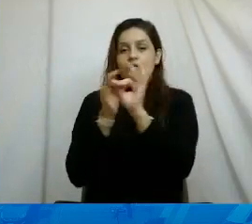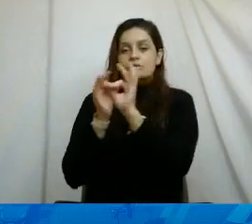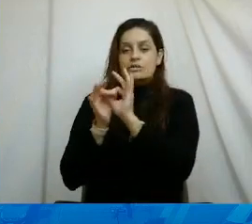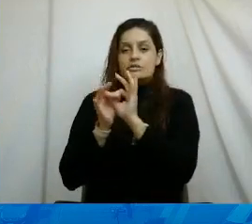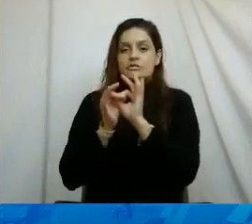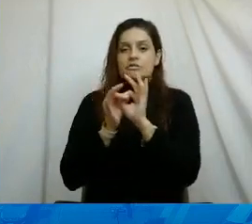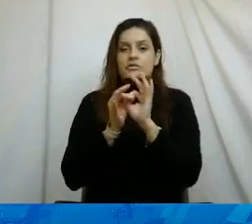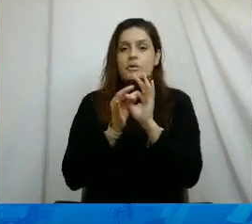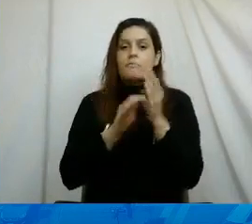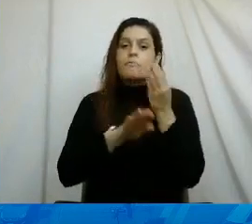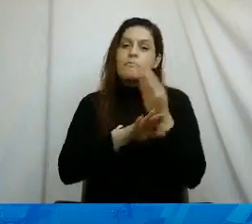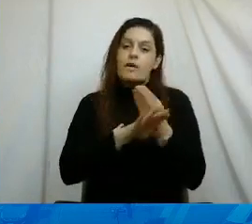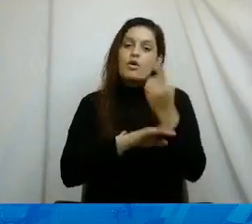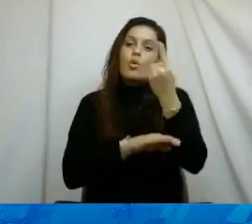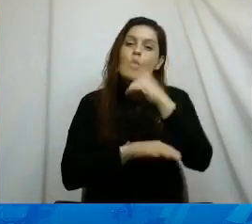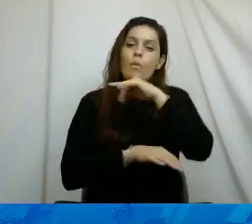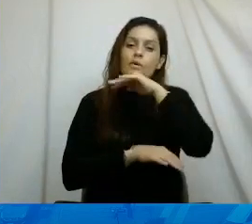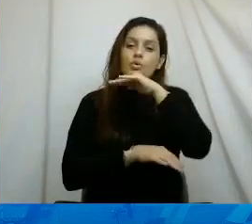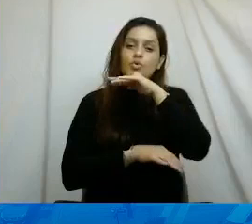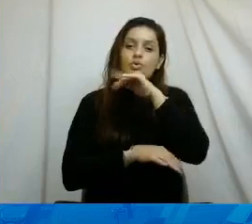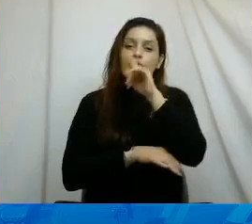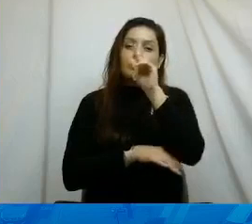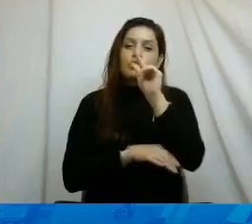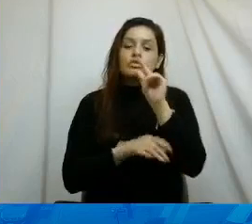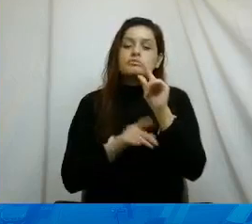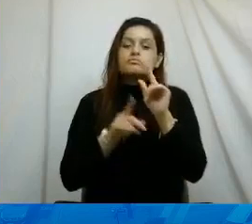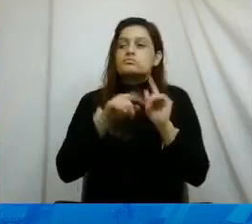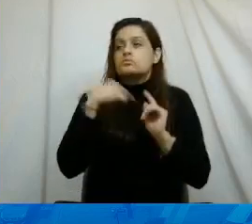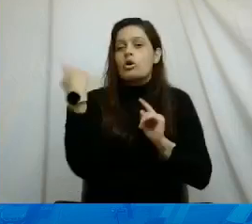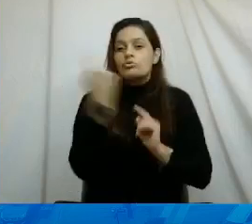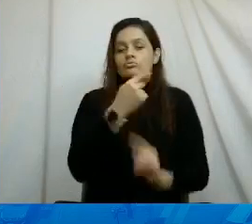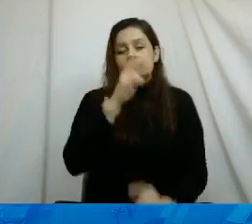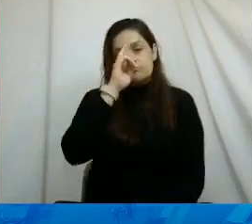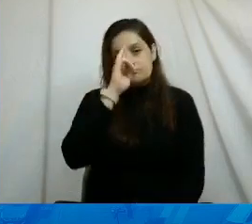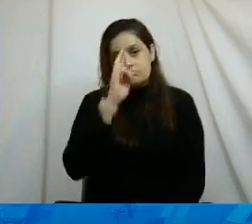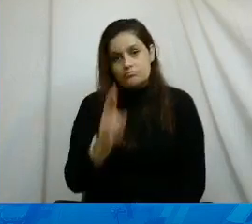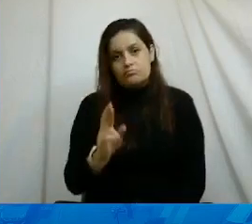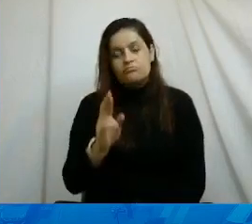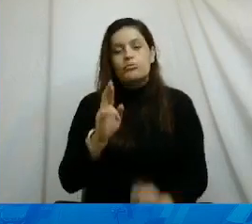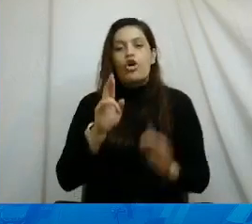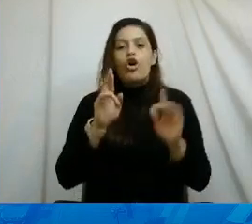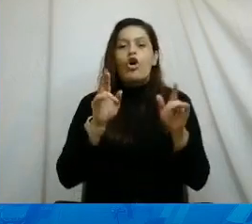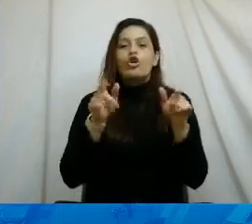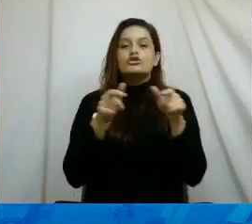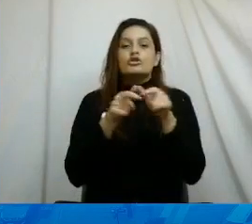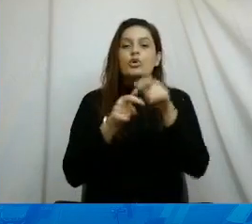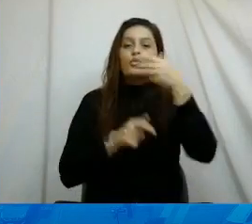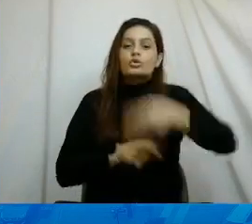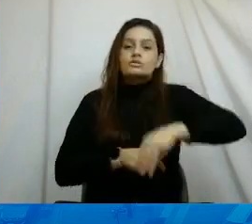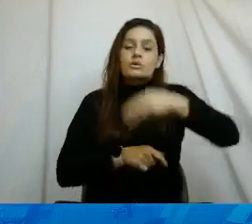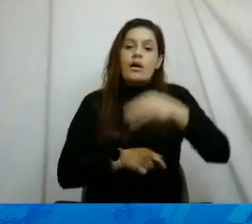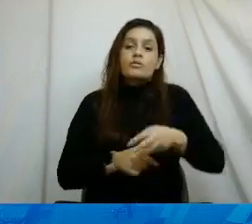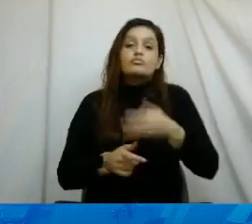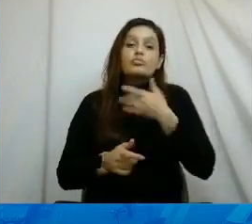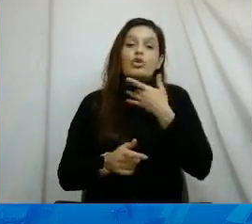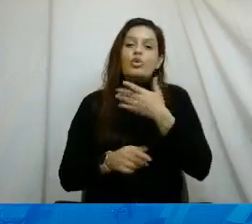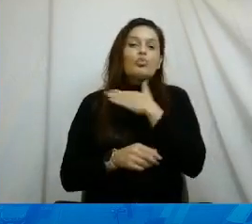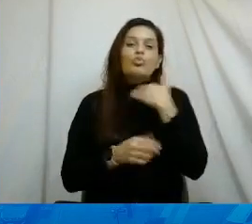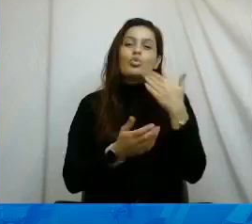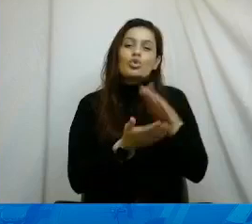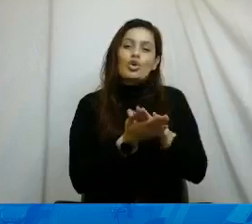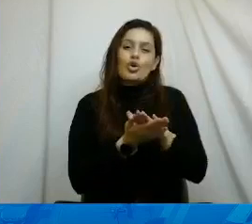de solicitar un minuto de silencio al Consejo Municipal. Creo que a propósito del fallecimiento